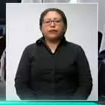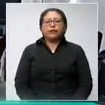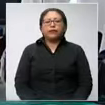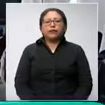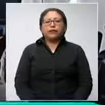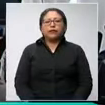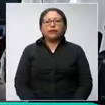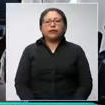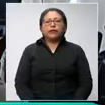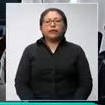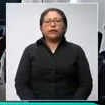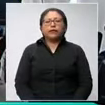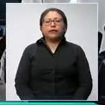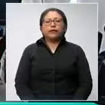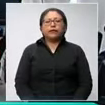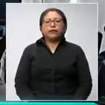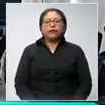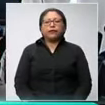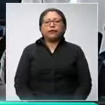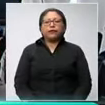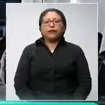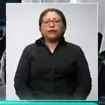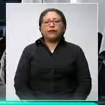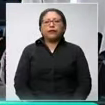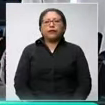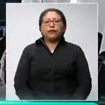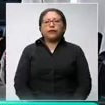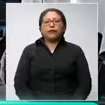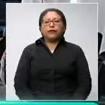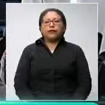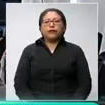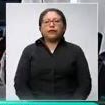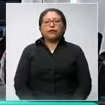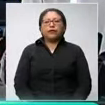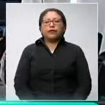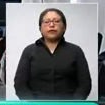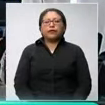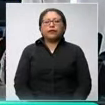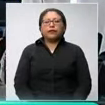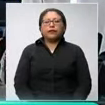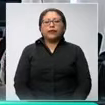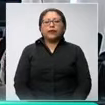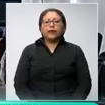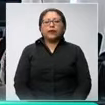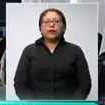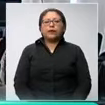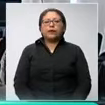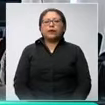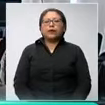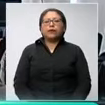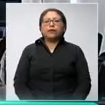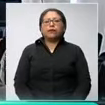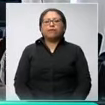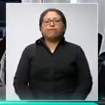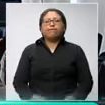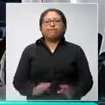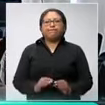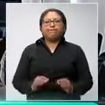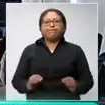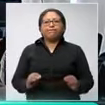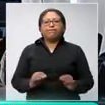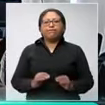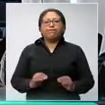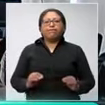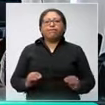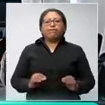tema de saneamiento, si se puede decir, de denuncias, de corrupción que hay y la influencia política respecto de